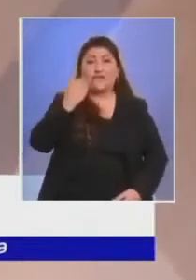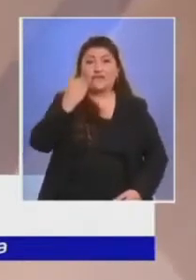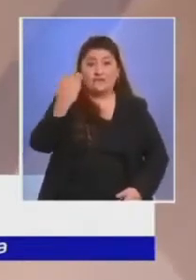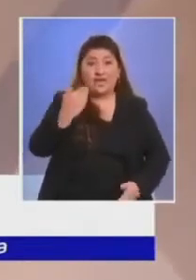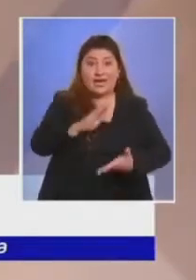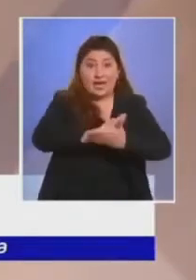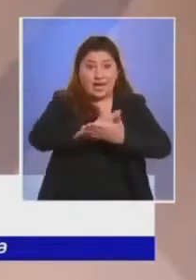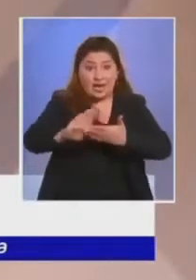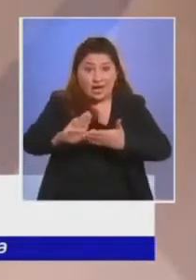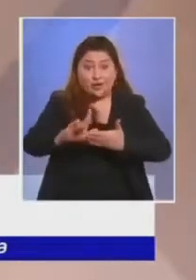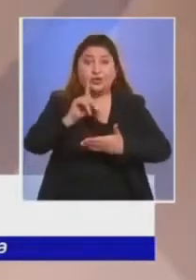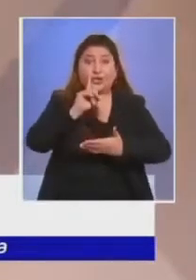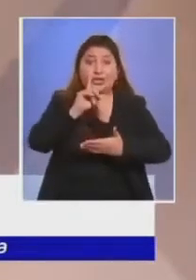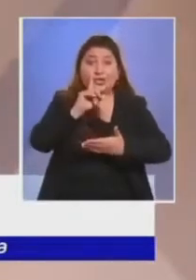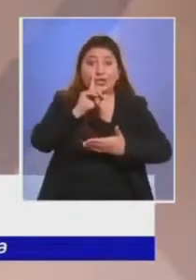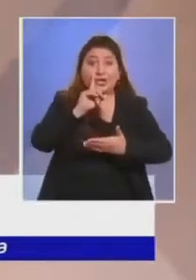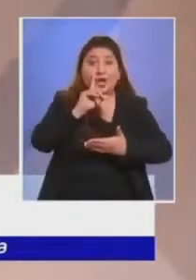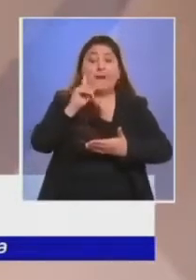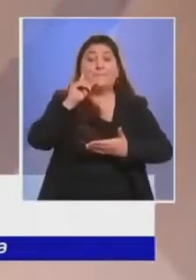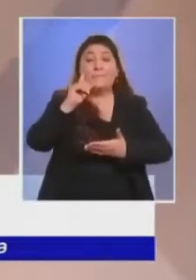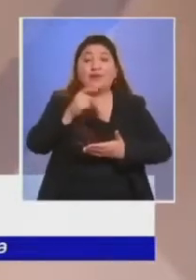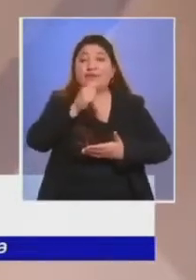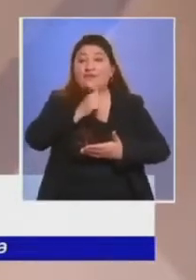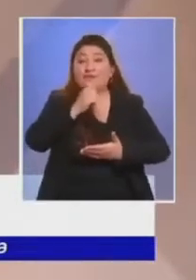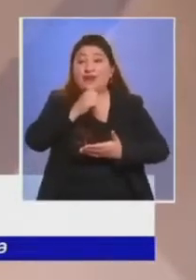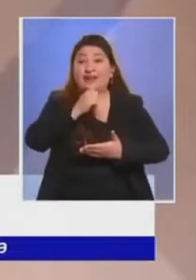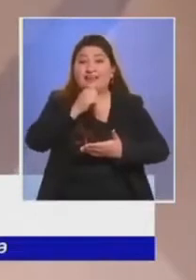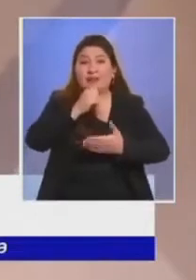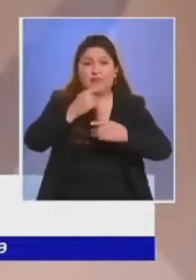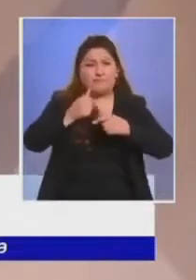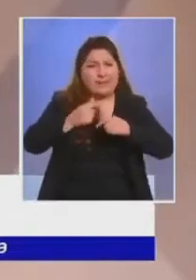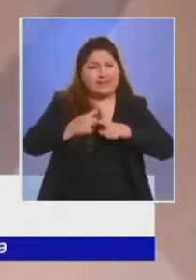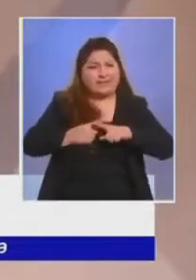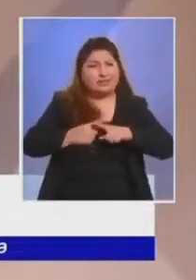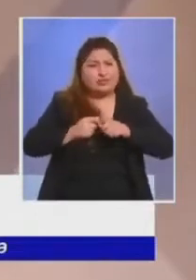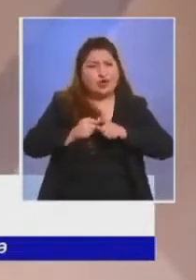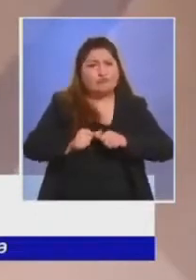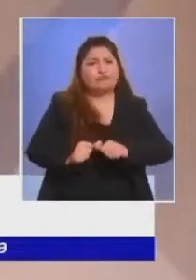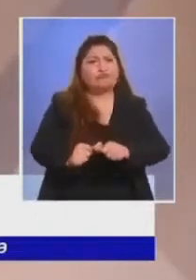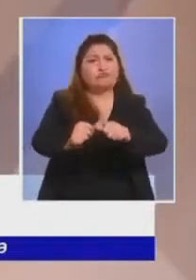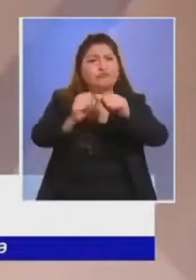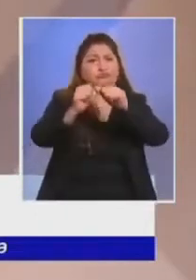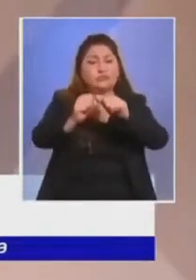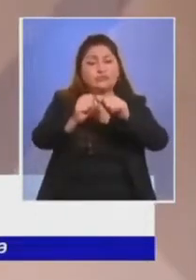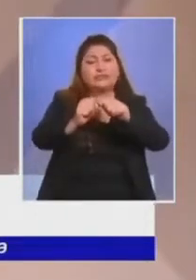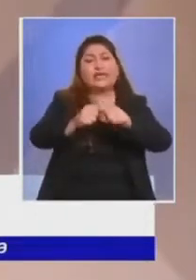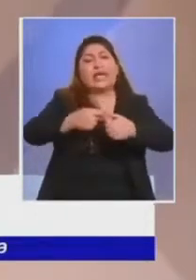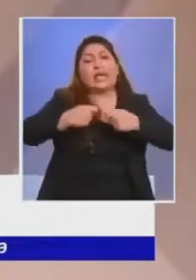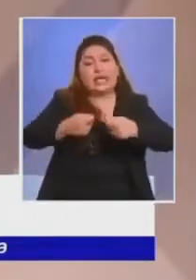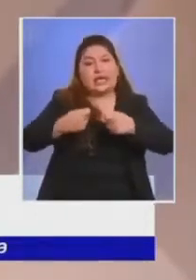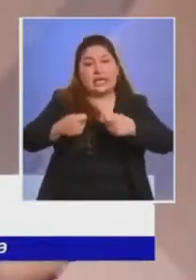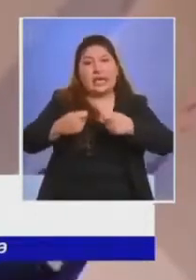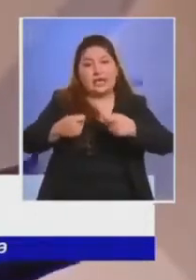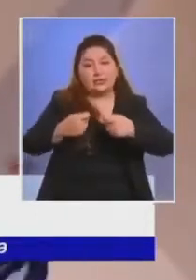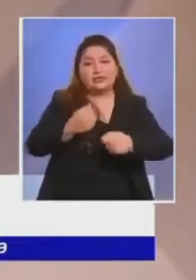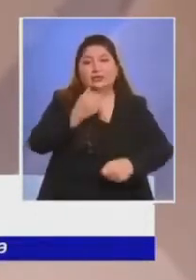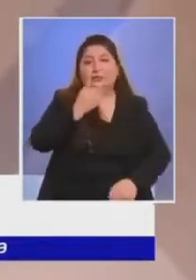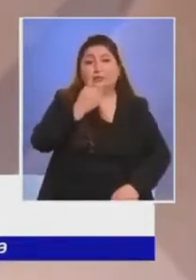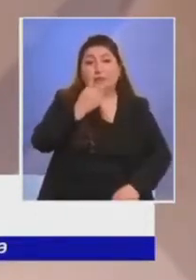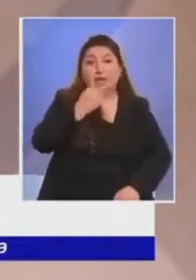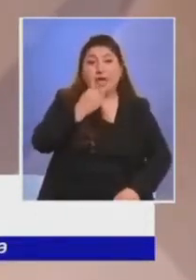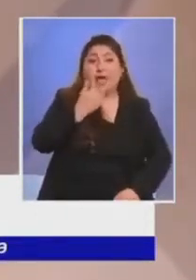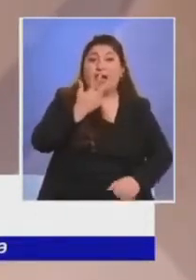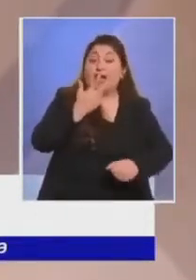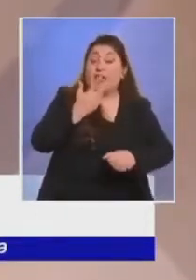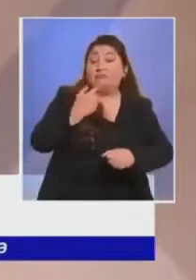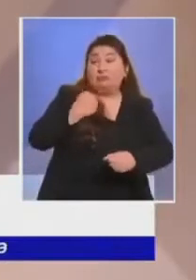hoy día en el crédito, mantención y gastos adelante. Dos cosas más de definiciones. Mira, uno puede estar de acuerdo en cosas hasta con las personas que tenemos muchas diferencias.